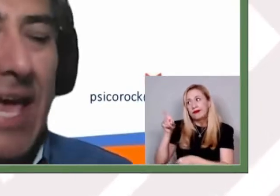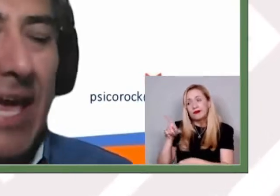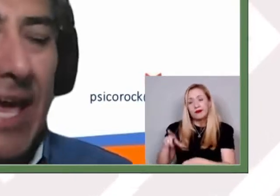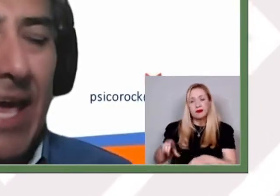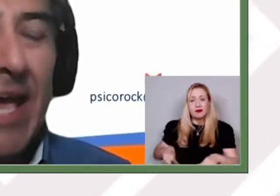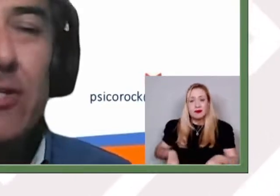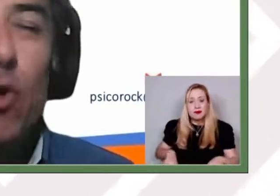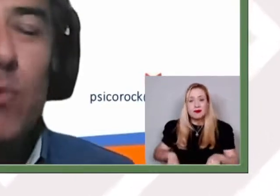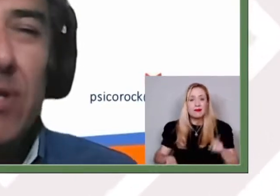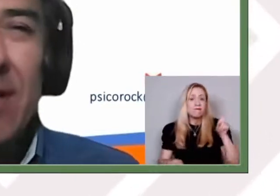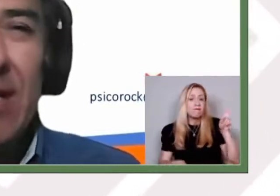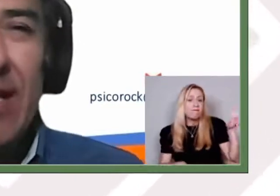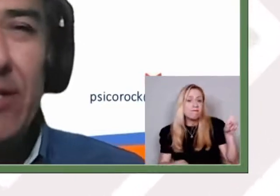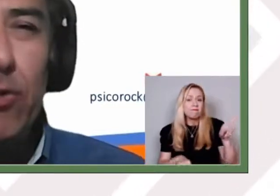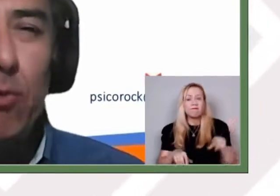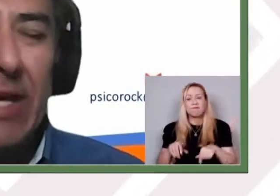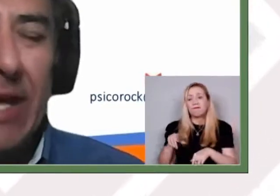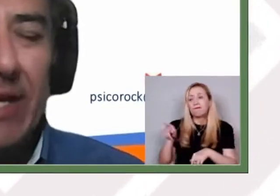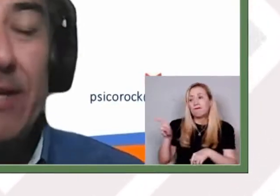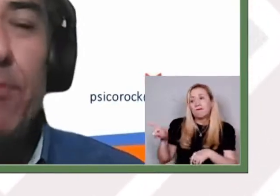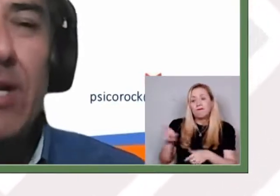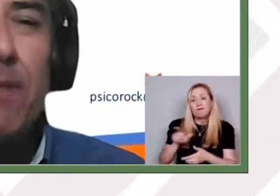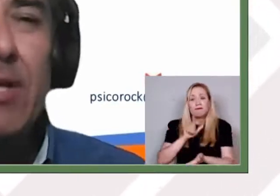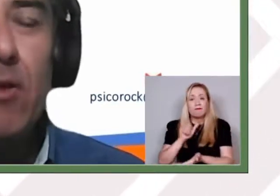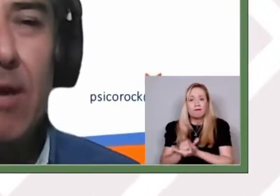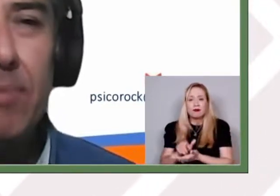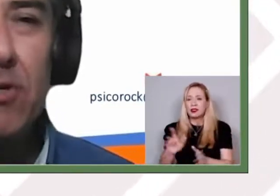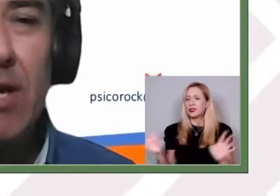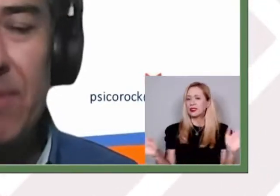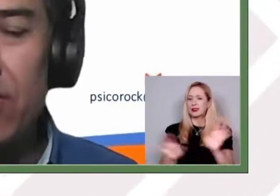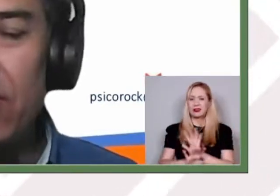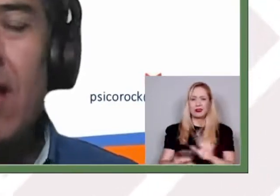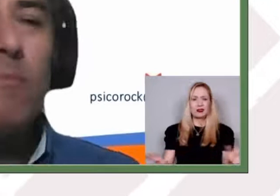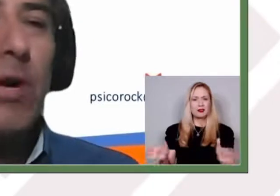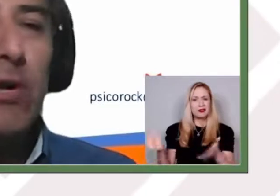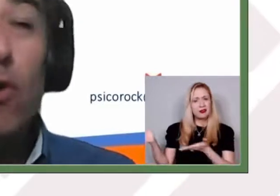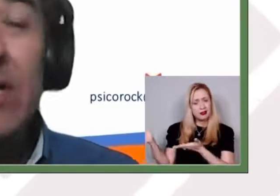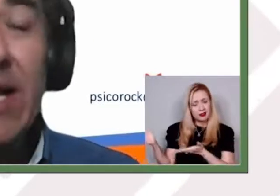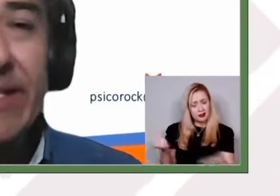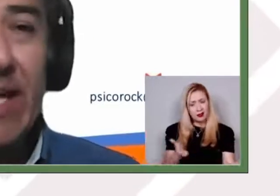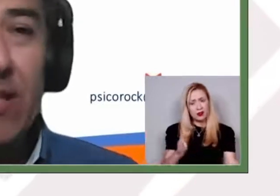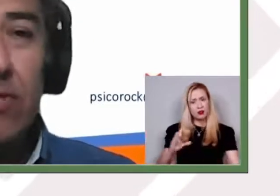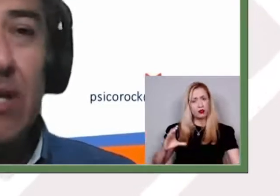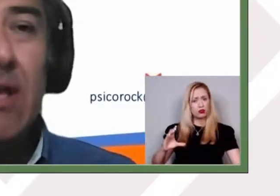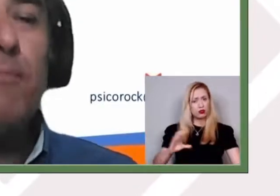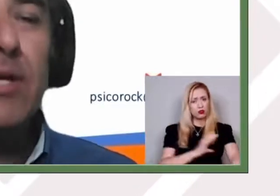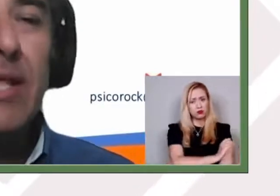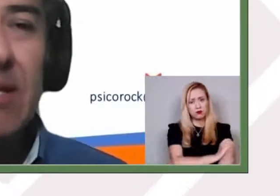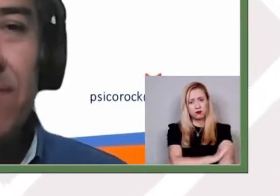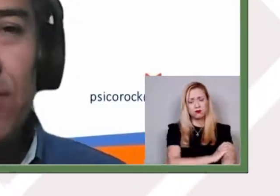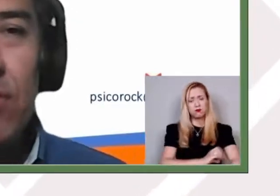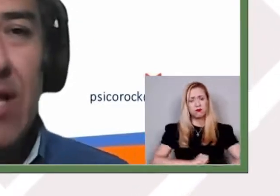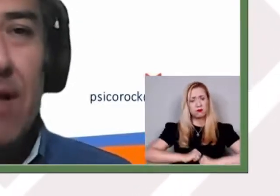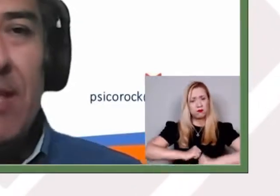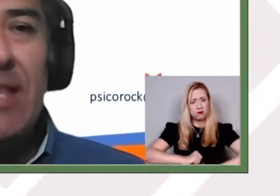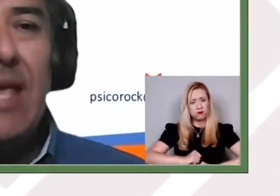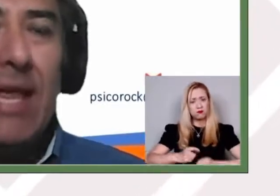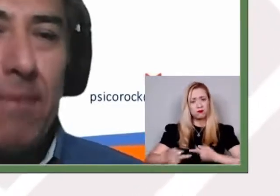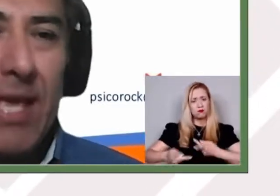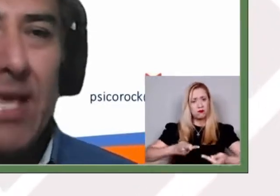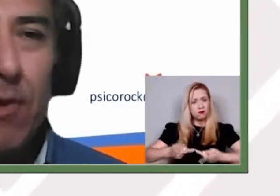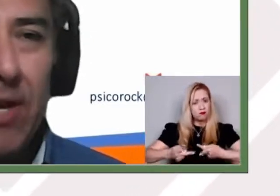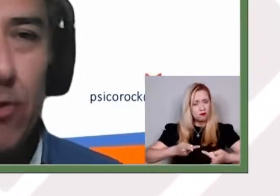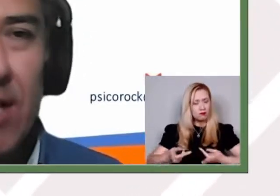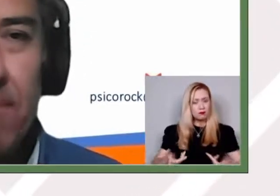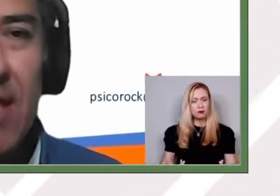leyes. ¿Es cómo se va a dar esto, este empoderamiento de la persona mayor? Bueno, organizándose, porque desafortunadamente